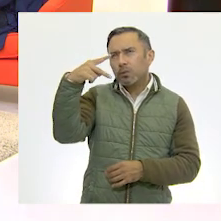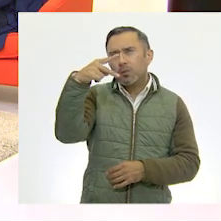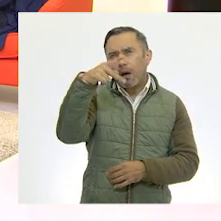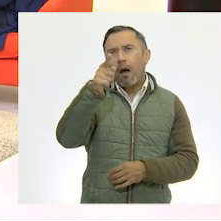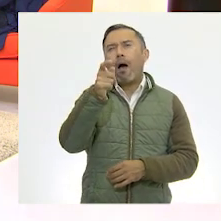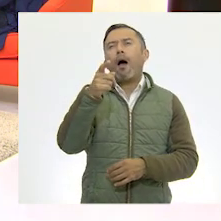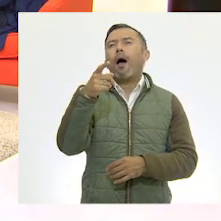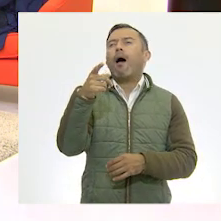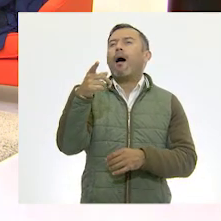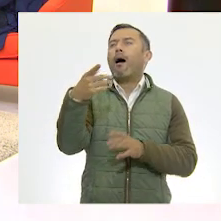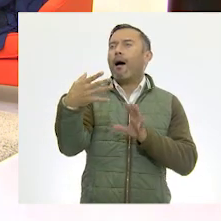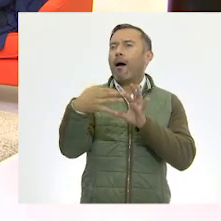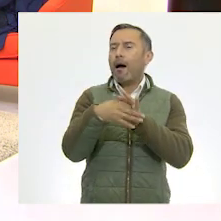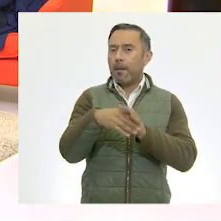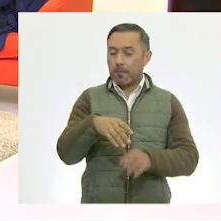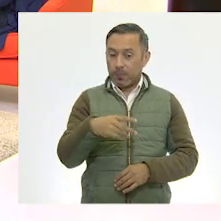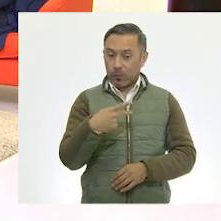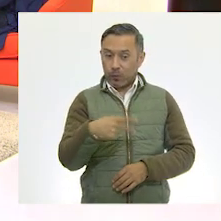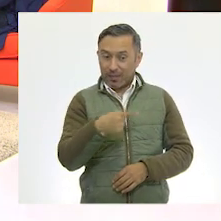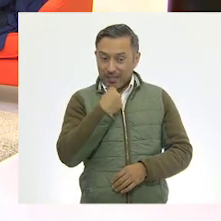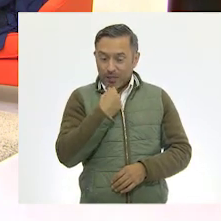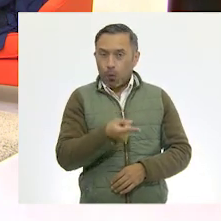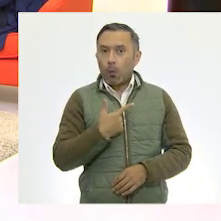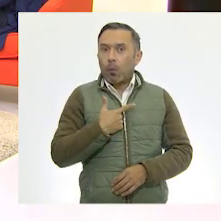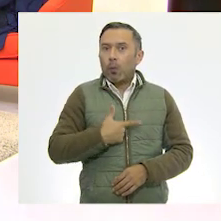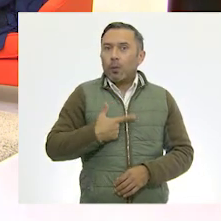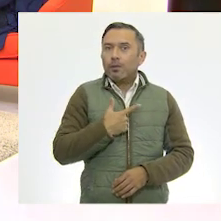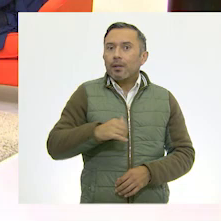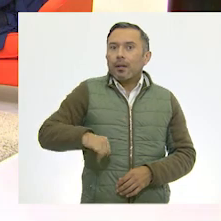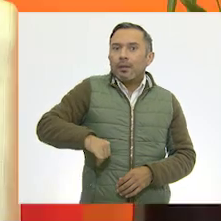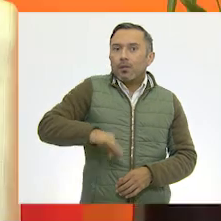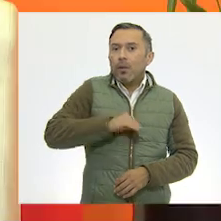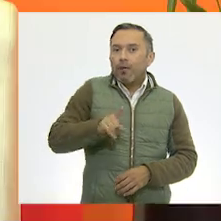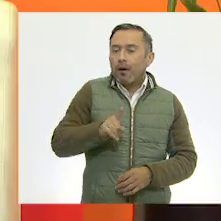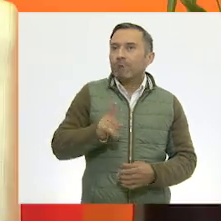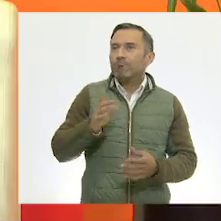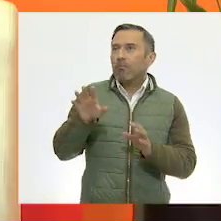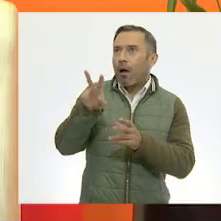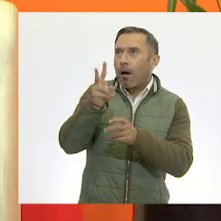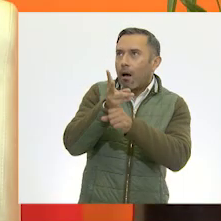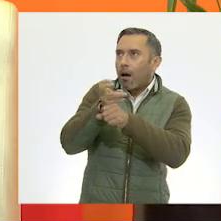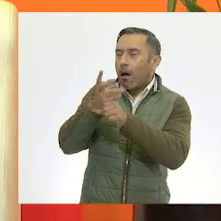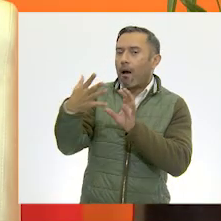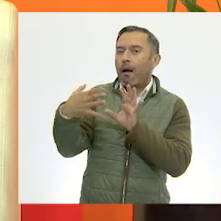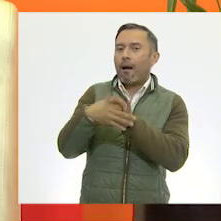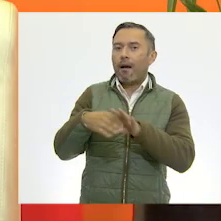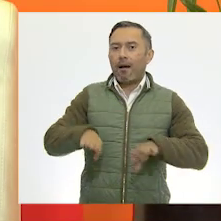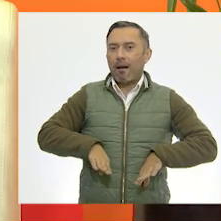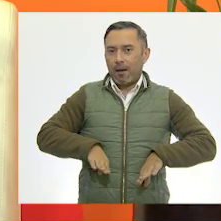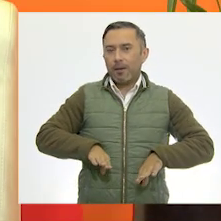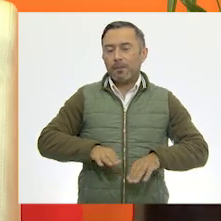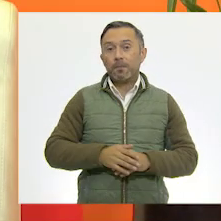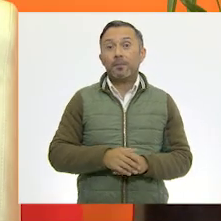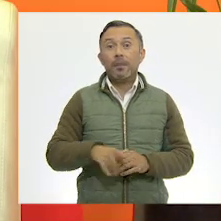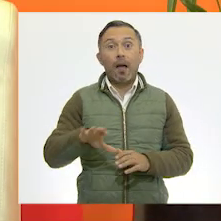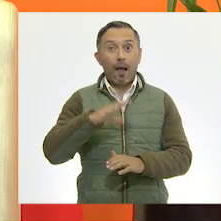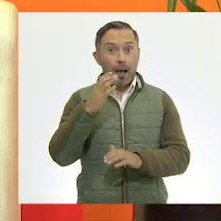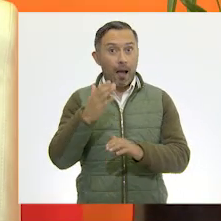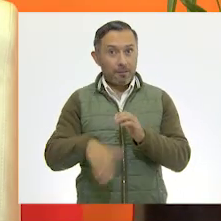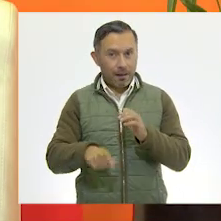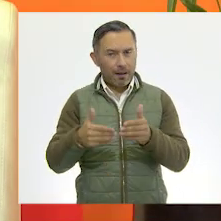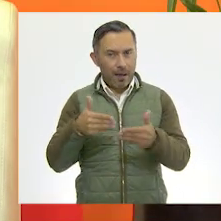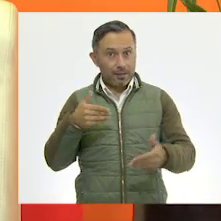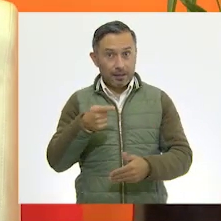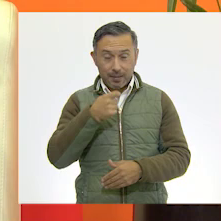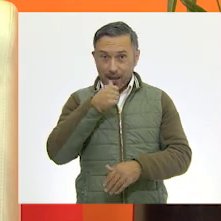las necesidades, intereses de nuestras alumnas y alumnos. Antes de terminar, queremos recordarles que mañana 3 de